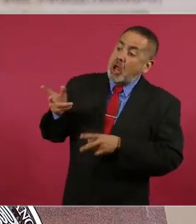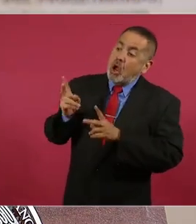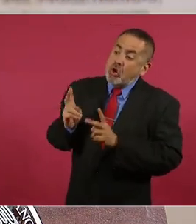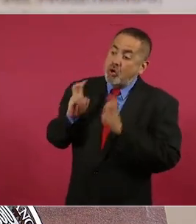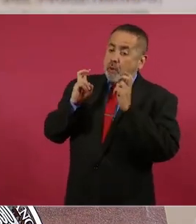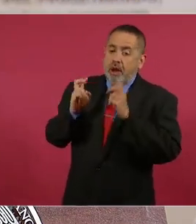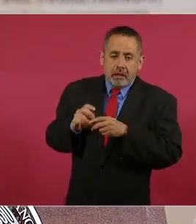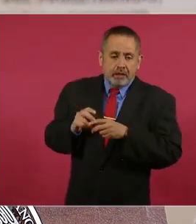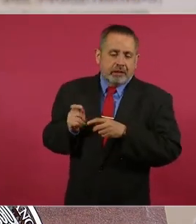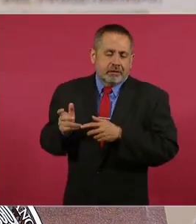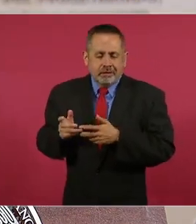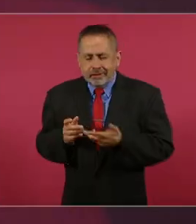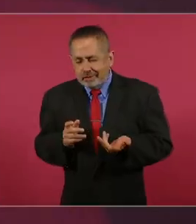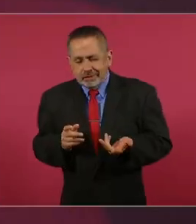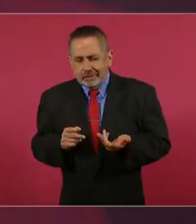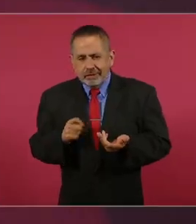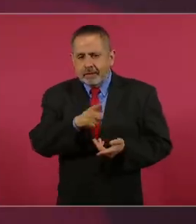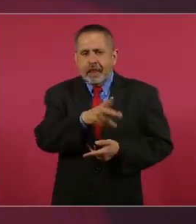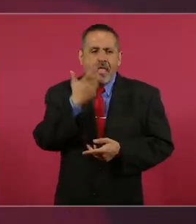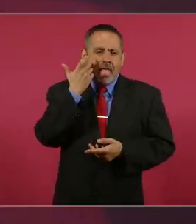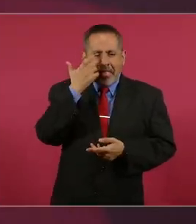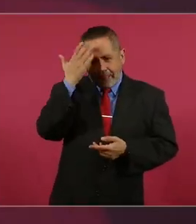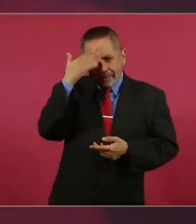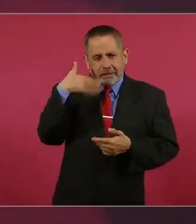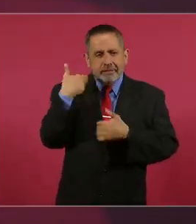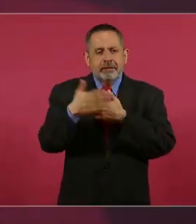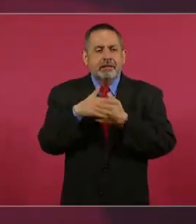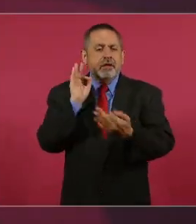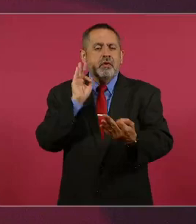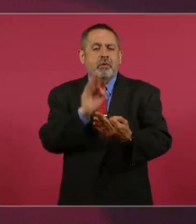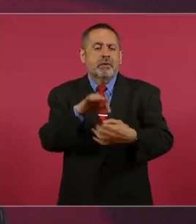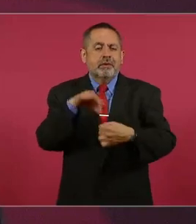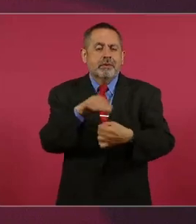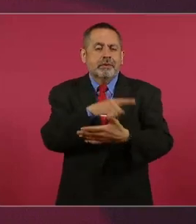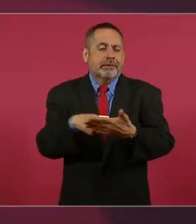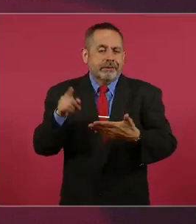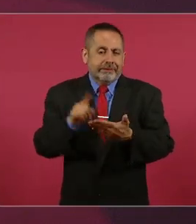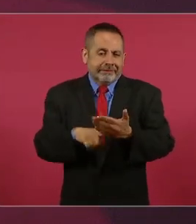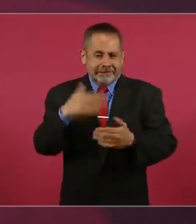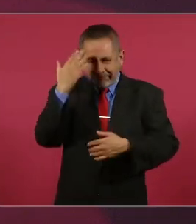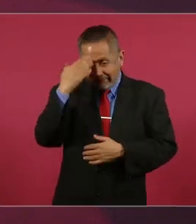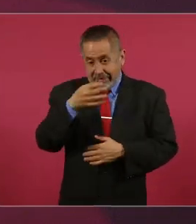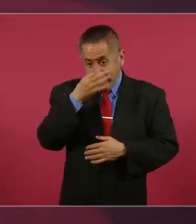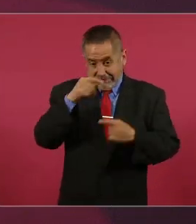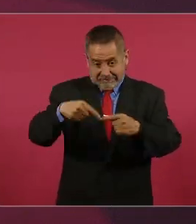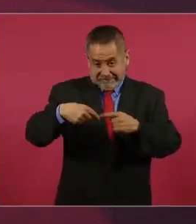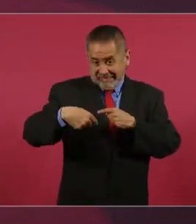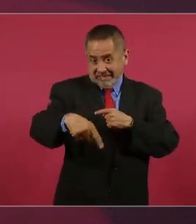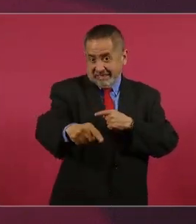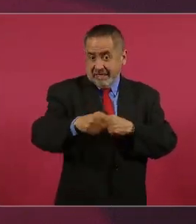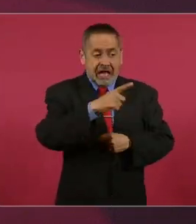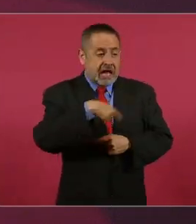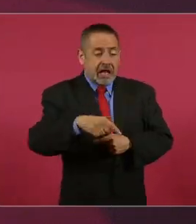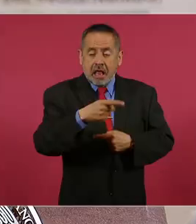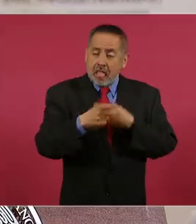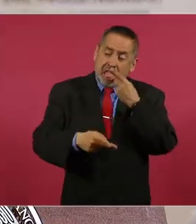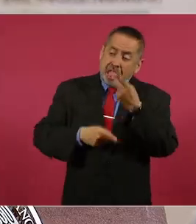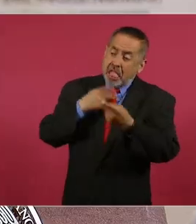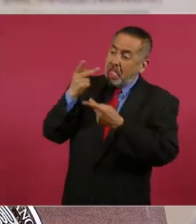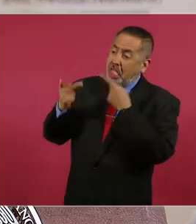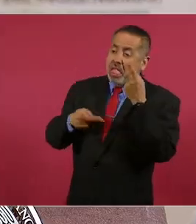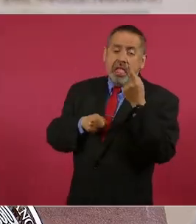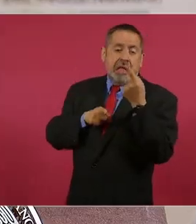usándolo como un tema electoral. Ya sabemos que esto va a ser el pan de cada día de aquí a que pues